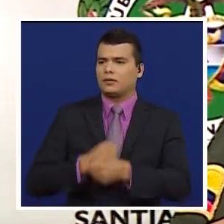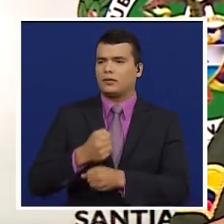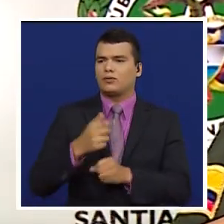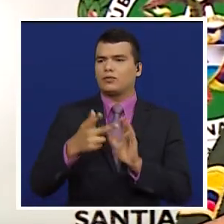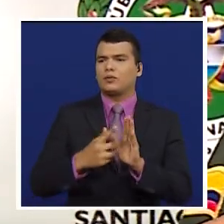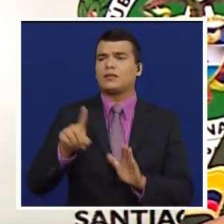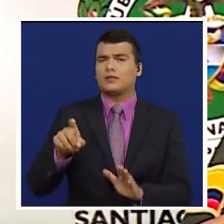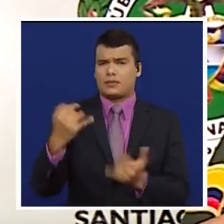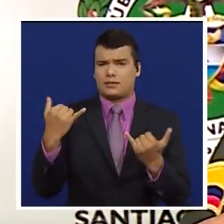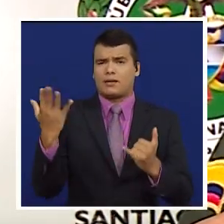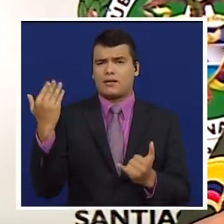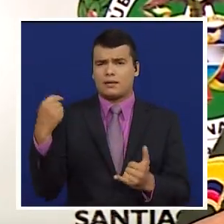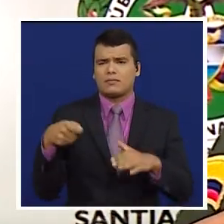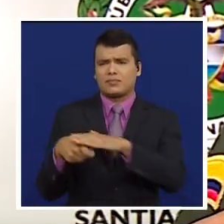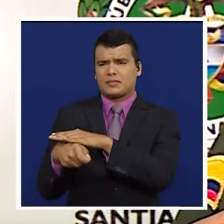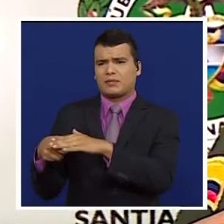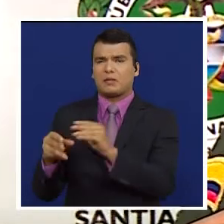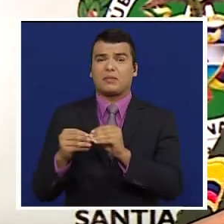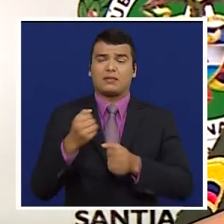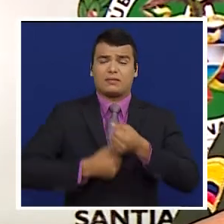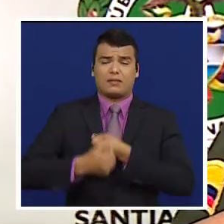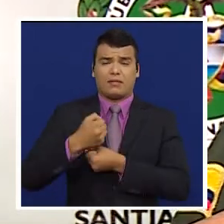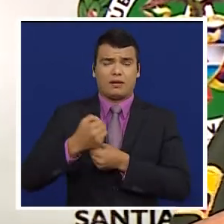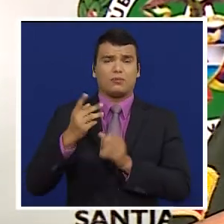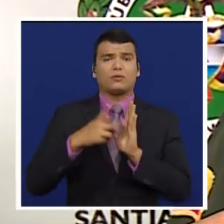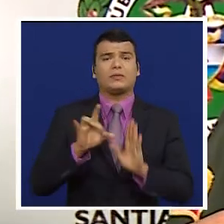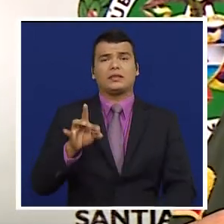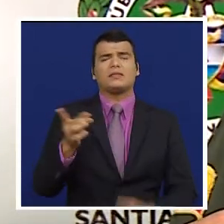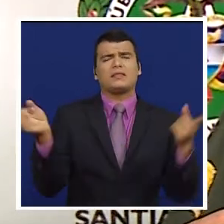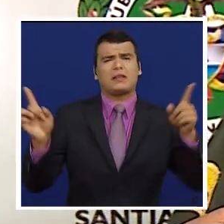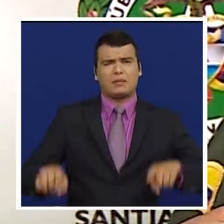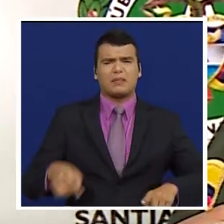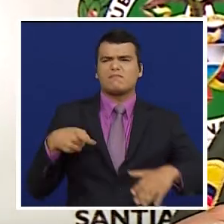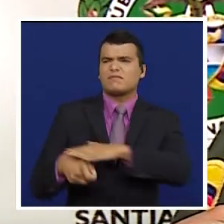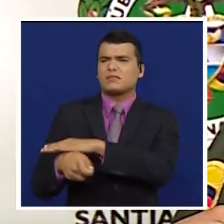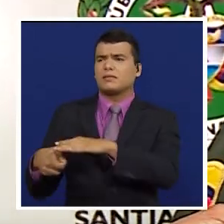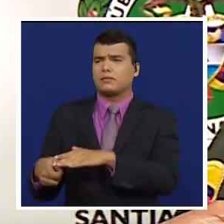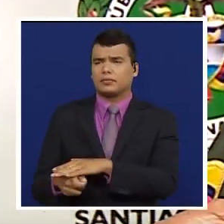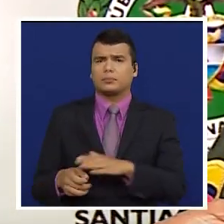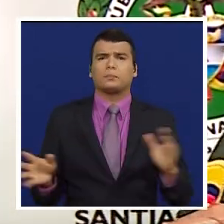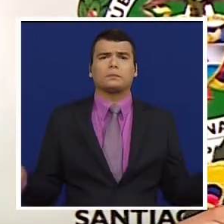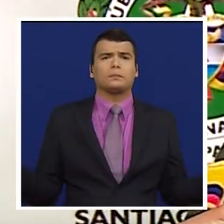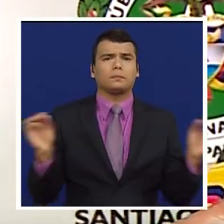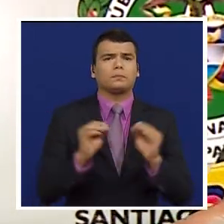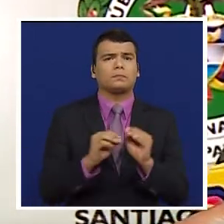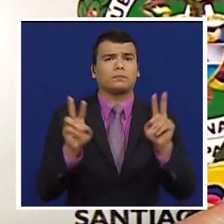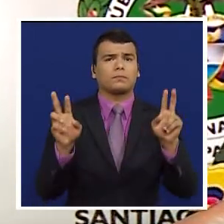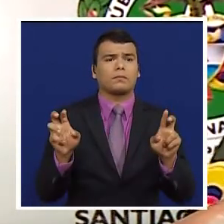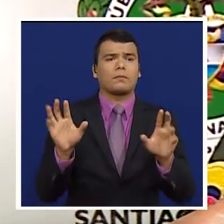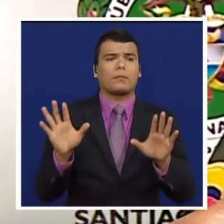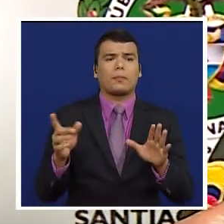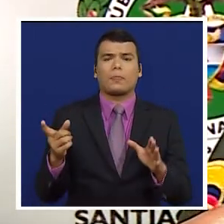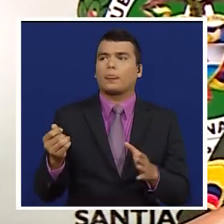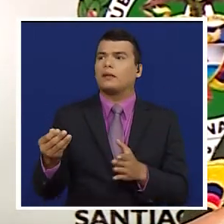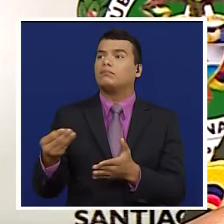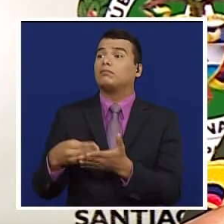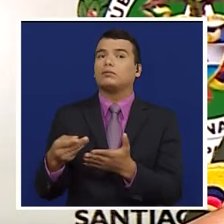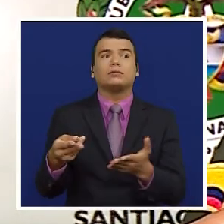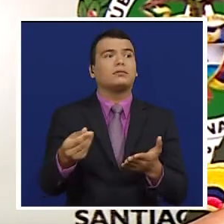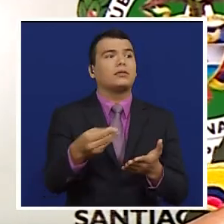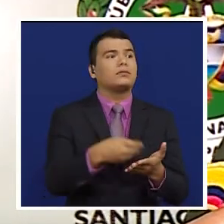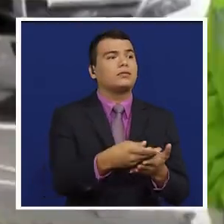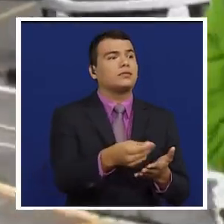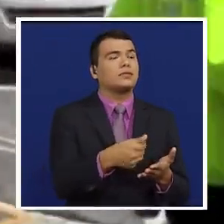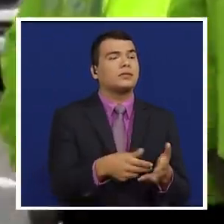homicidios, el año anterior, y especialmente el tema de la extorsión que atemorizaba mucho a